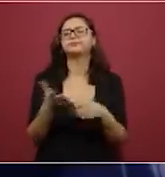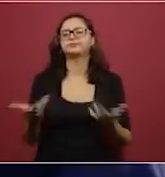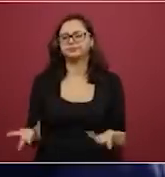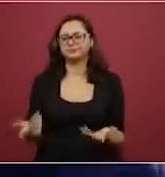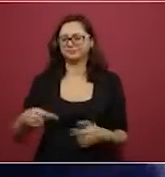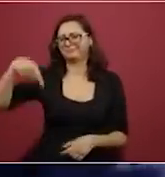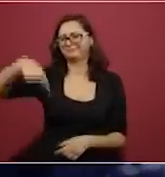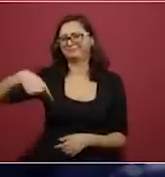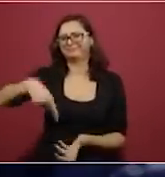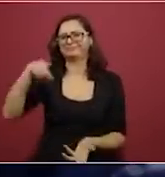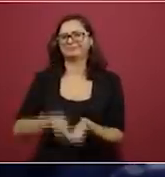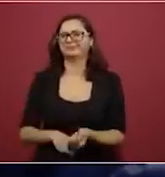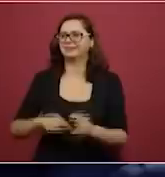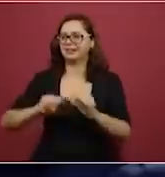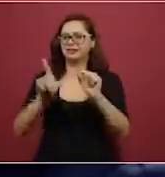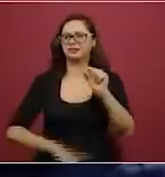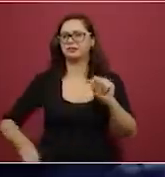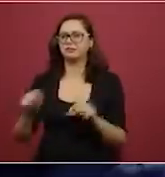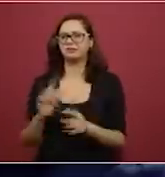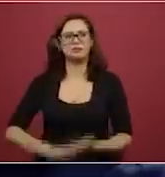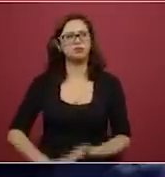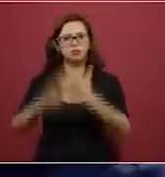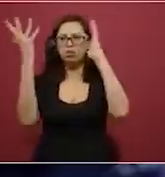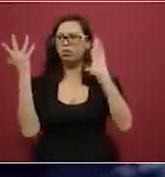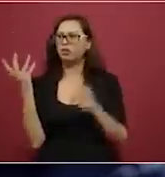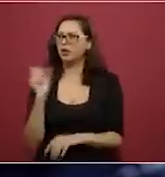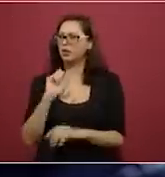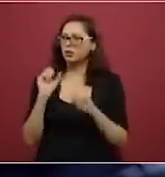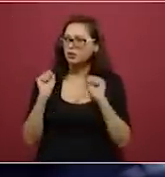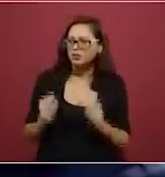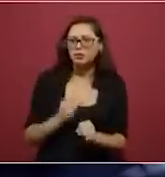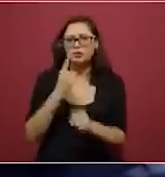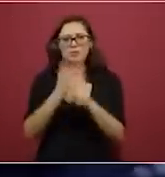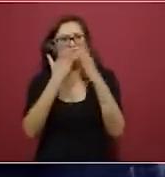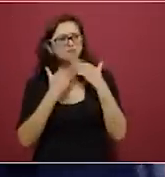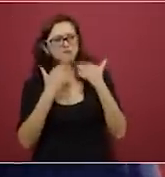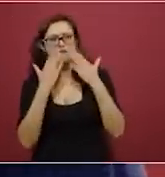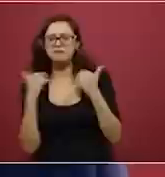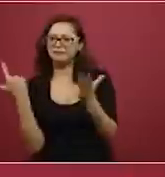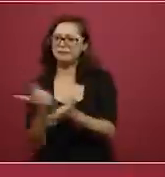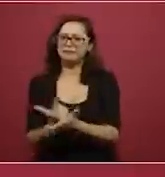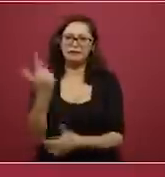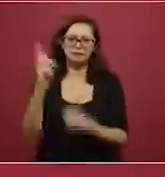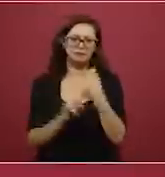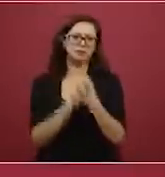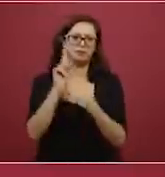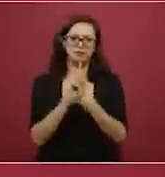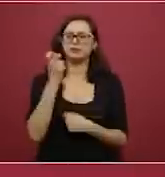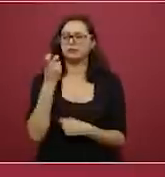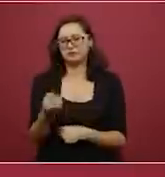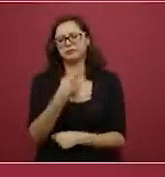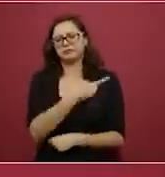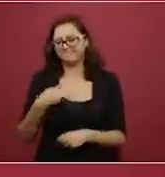el grave problema de la inseguridad y de la violencia y por eso el estado